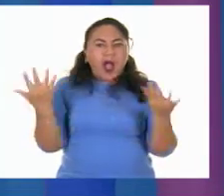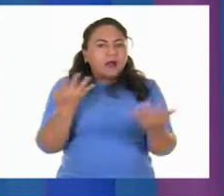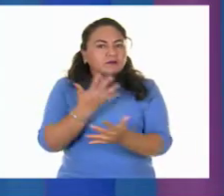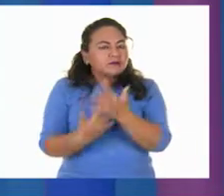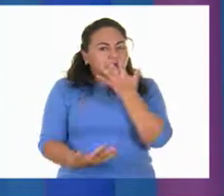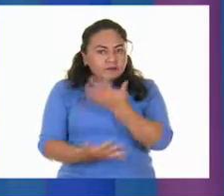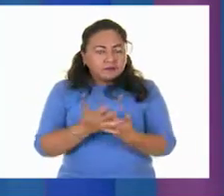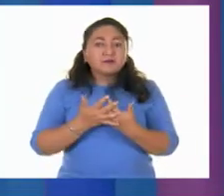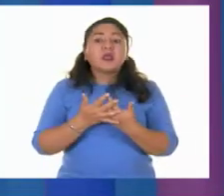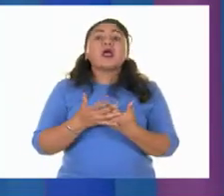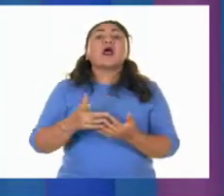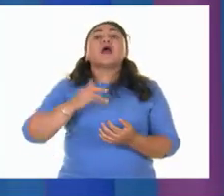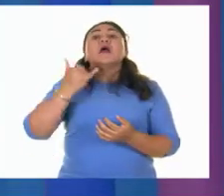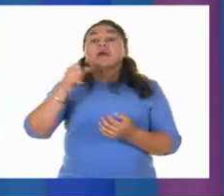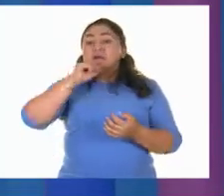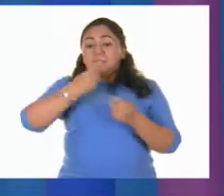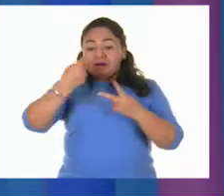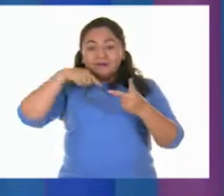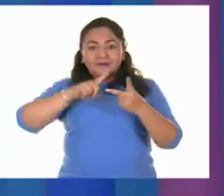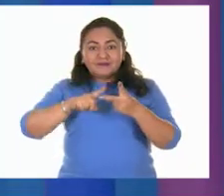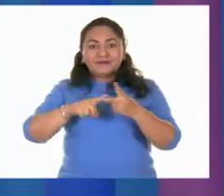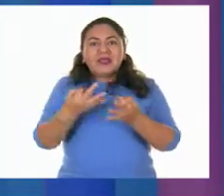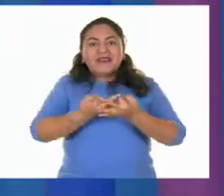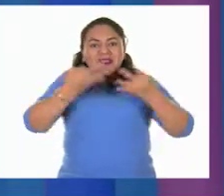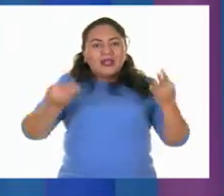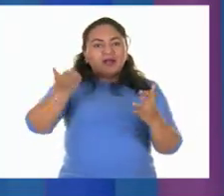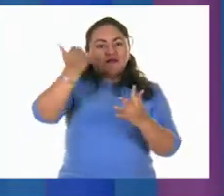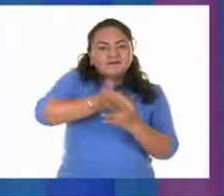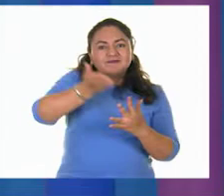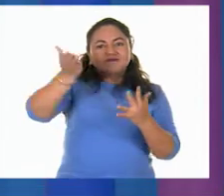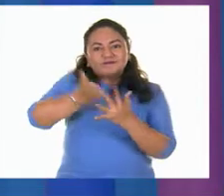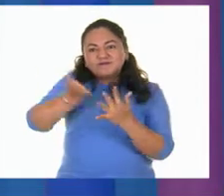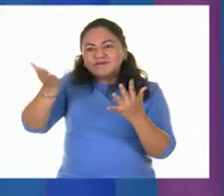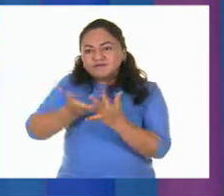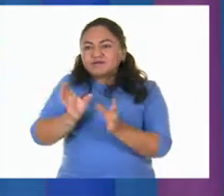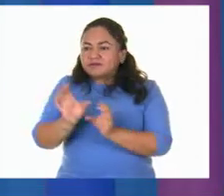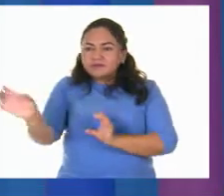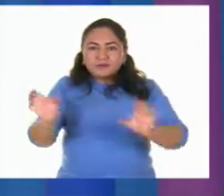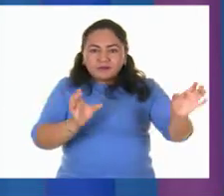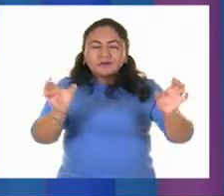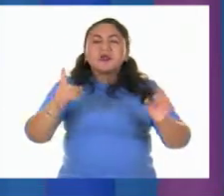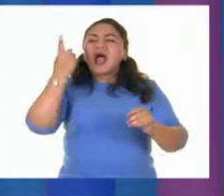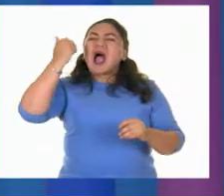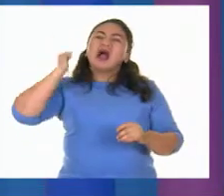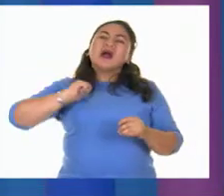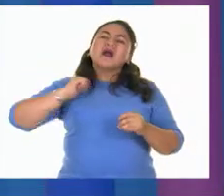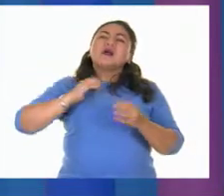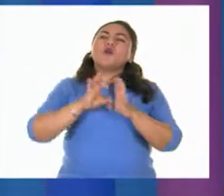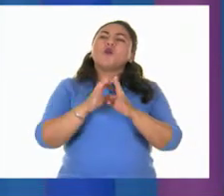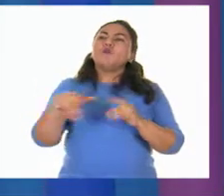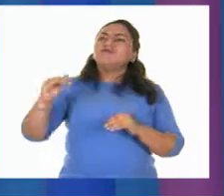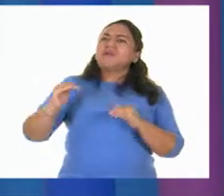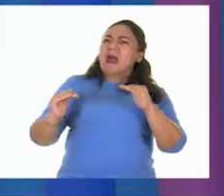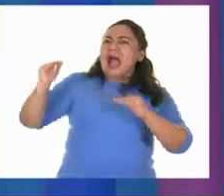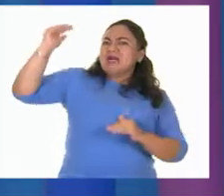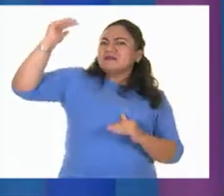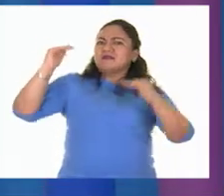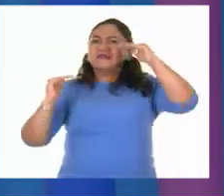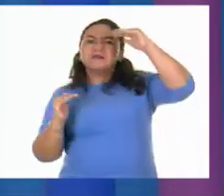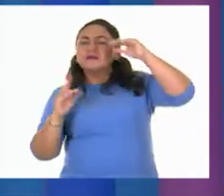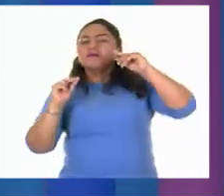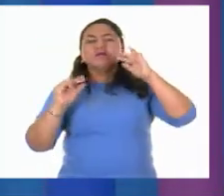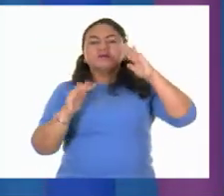que con el reparto agrario se pretendió responder al problema de la desigualdad en el campo y atender las